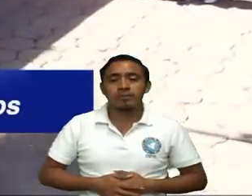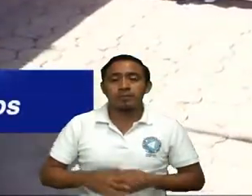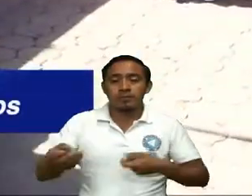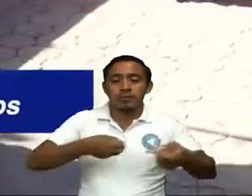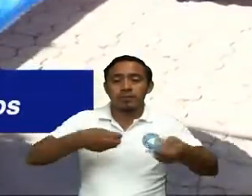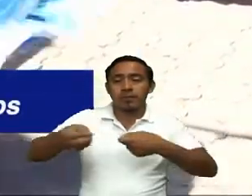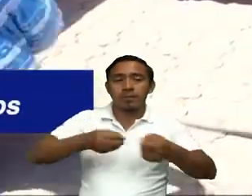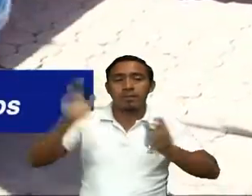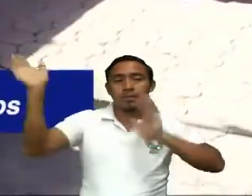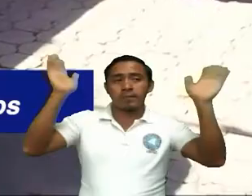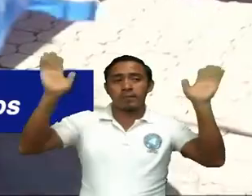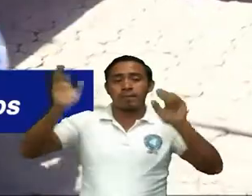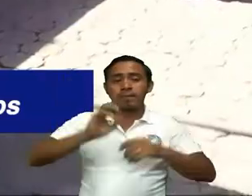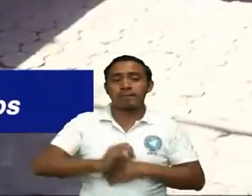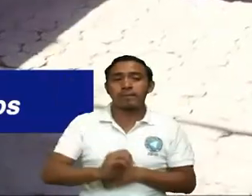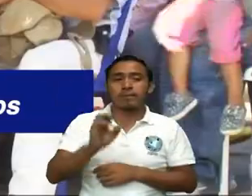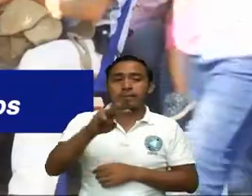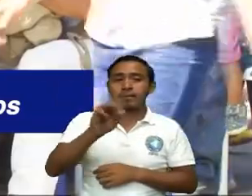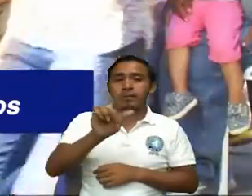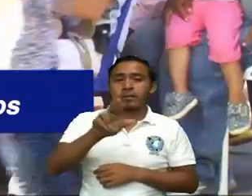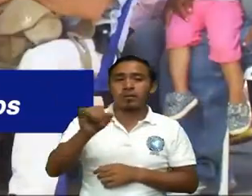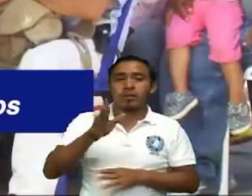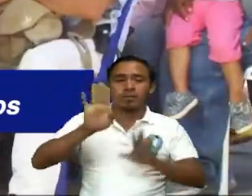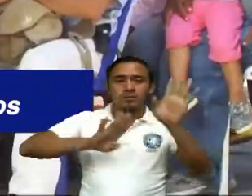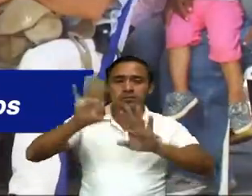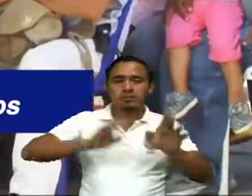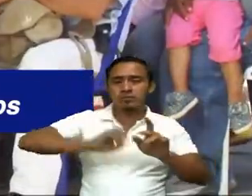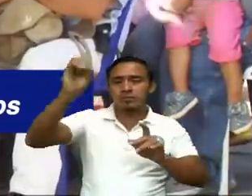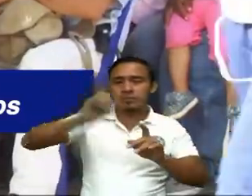Comerciantes del mercado mayoreo participan del Festival de